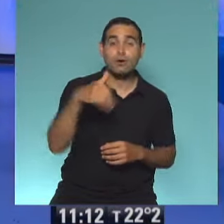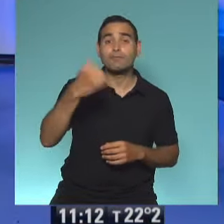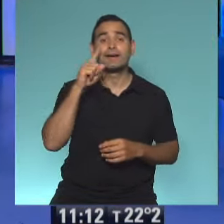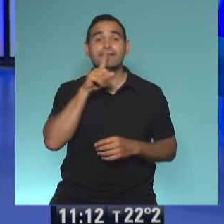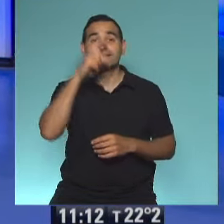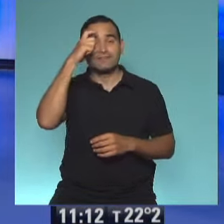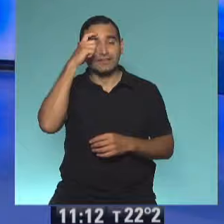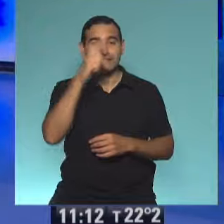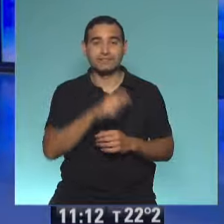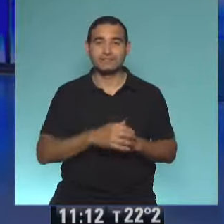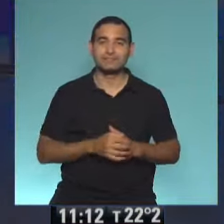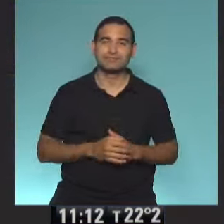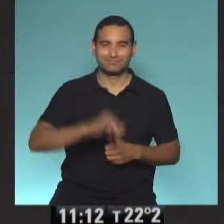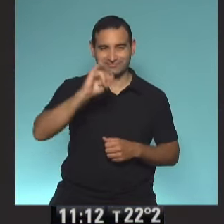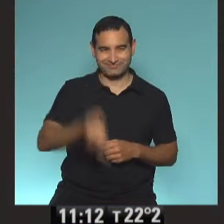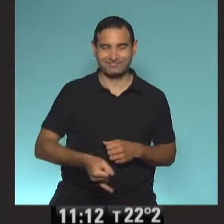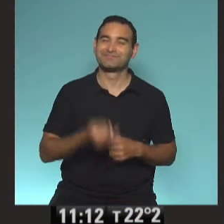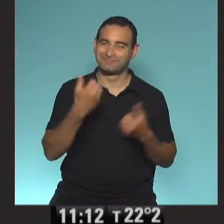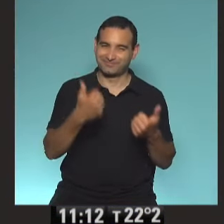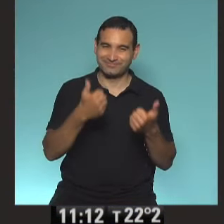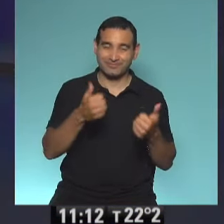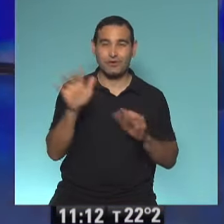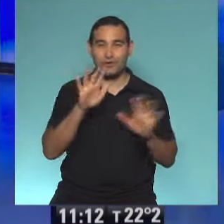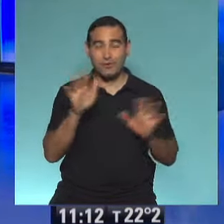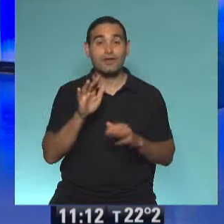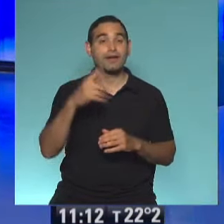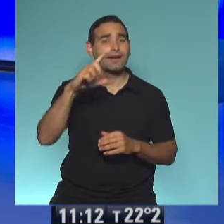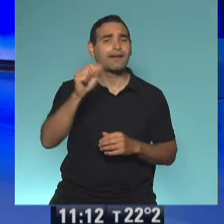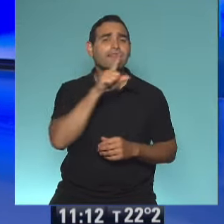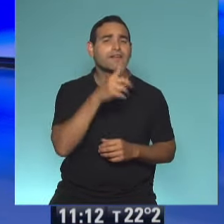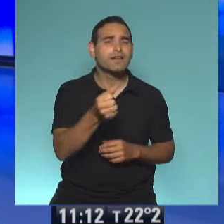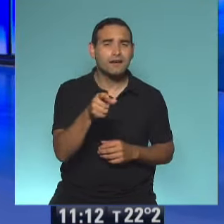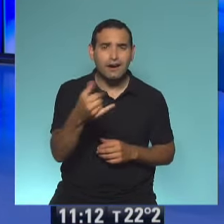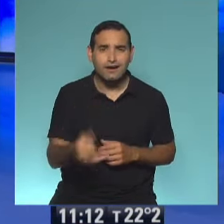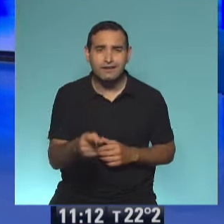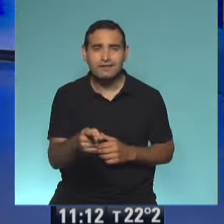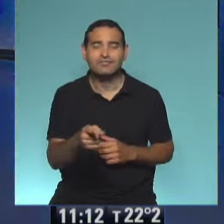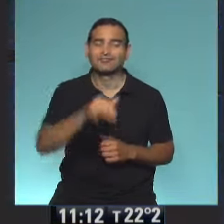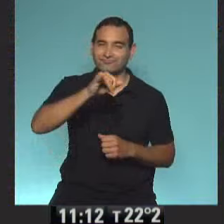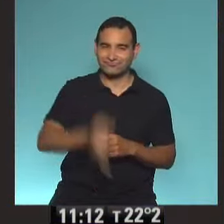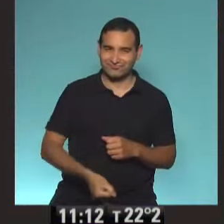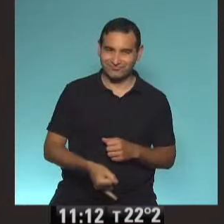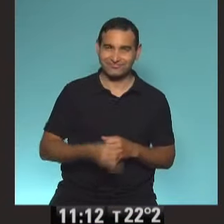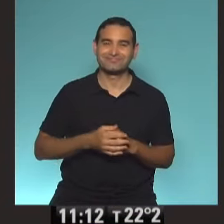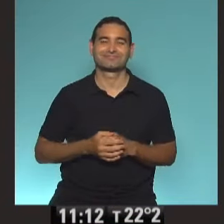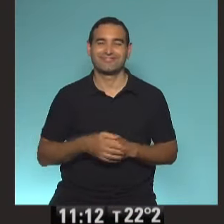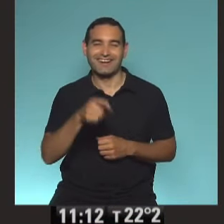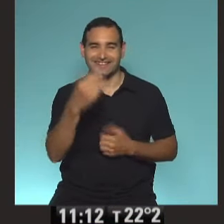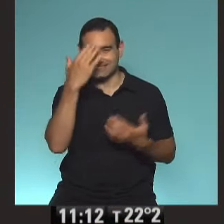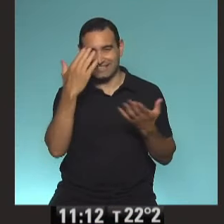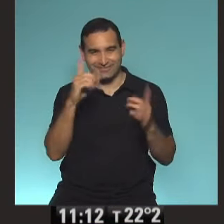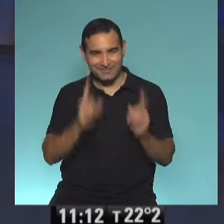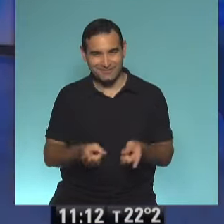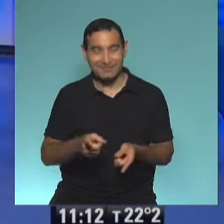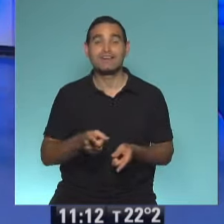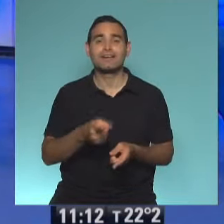ahí? Sí. Perfecto, hola Maite. Cata, ¿estás por ahí? Sí. Ahí la saludamos a Cata